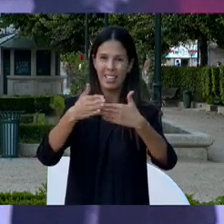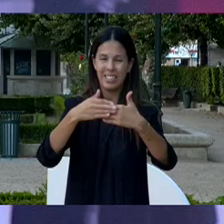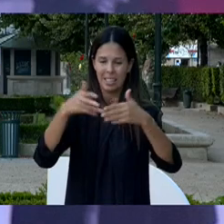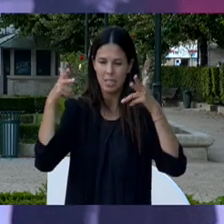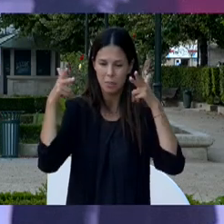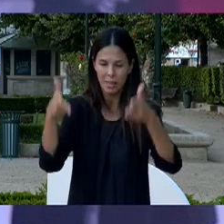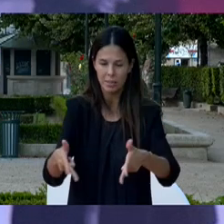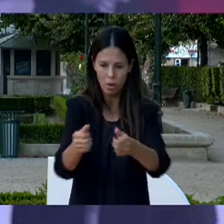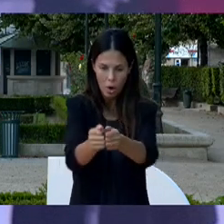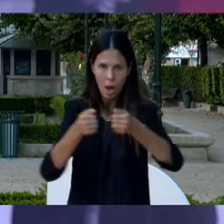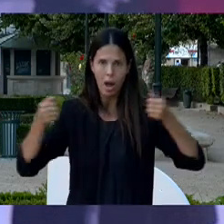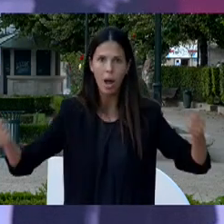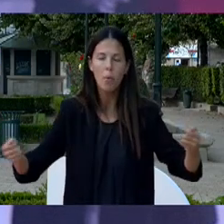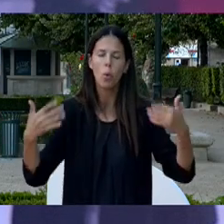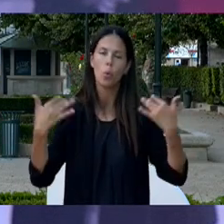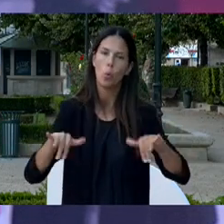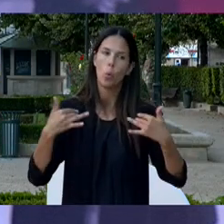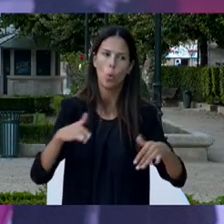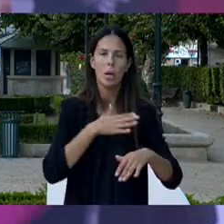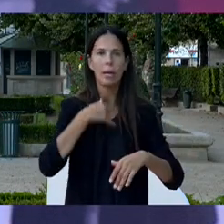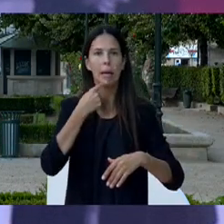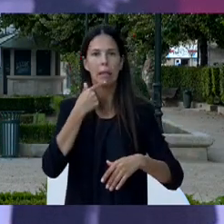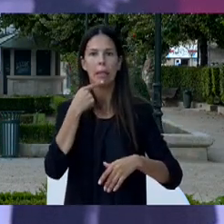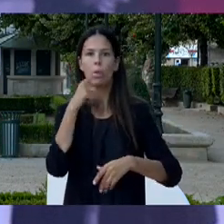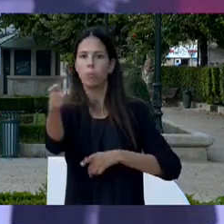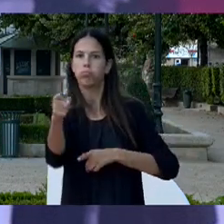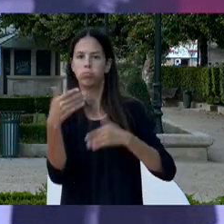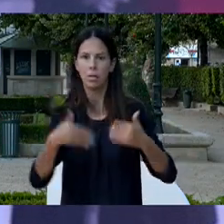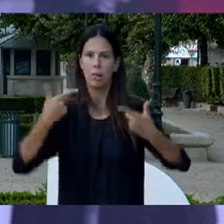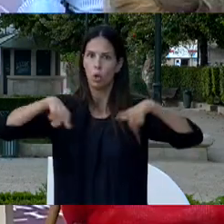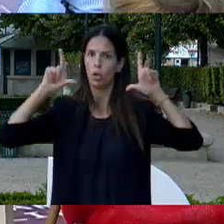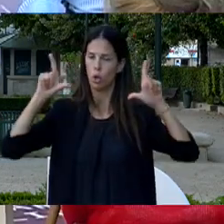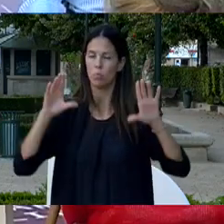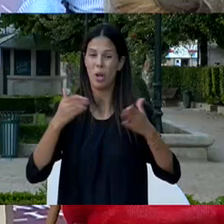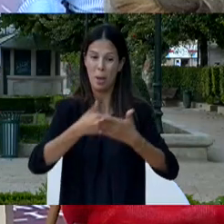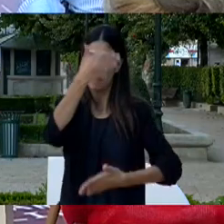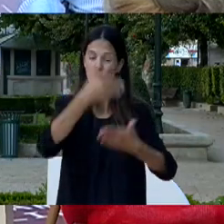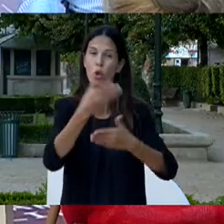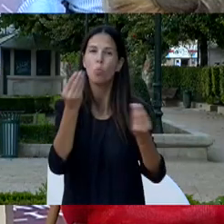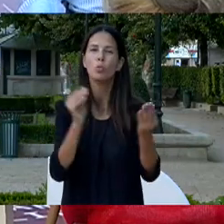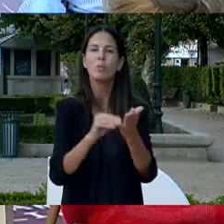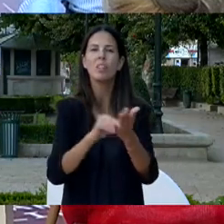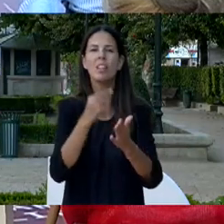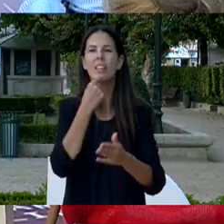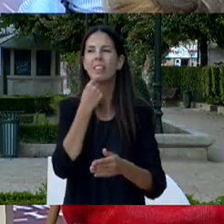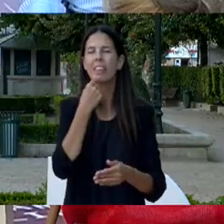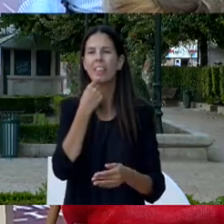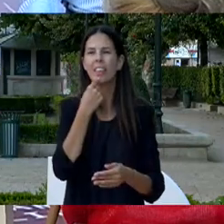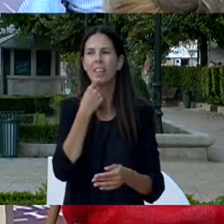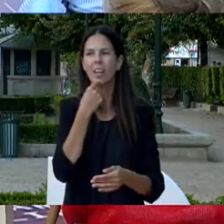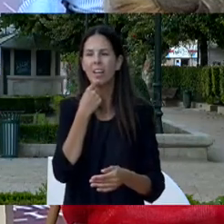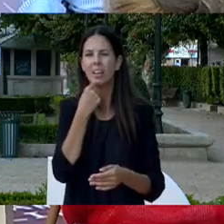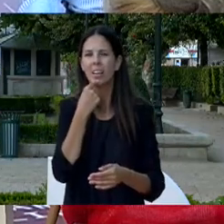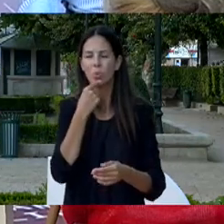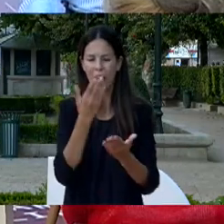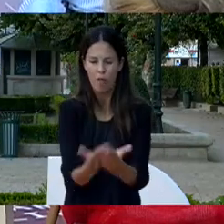cubillar rojos, eso é sinalarse e eso é poñerse en perigo. No periódico, en outras ocasións, decía, se entregaron, se echaron a unha